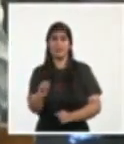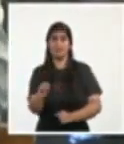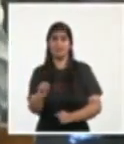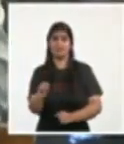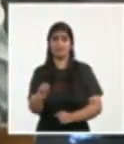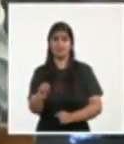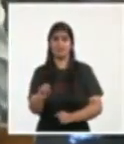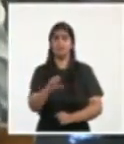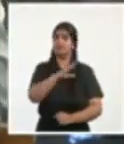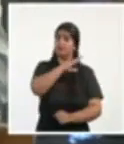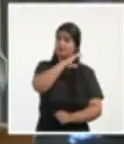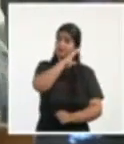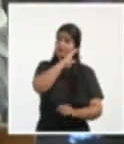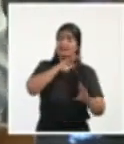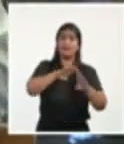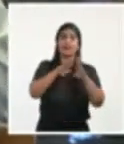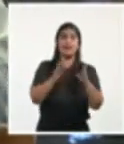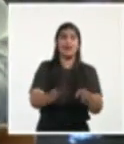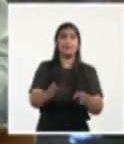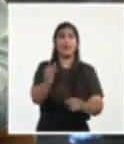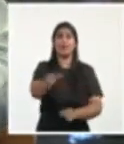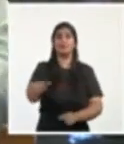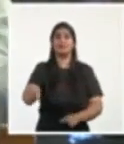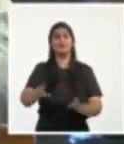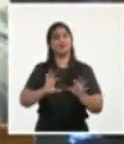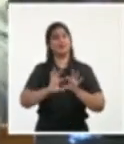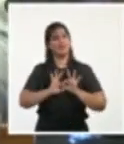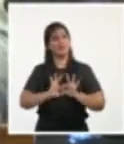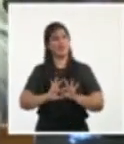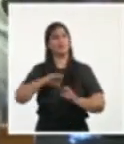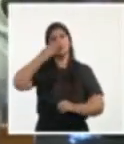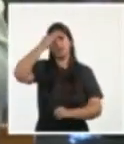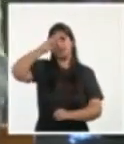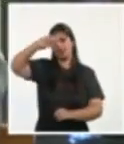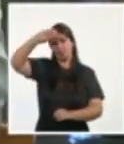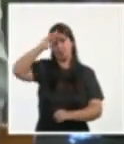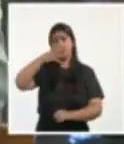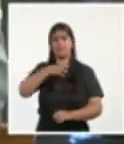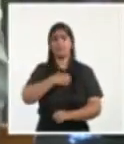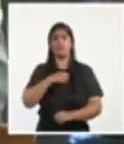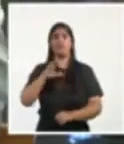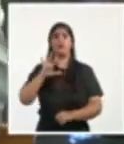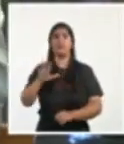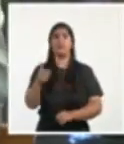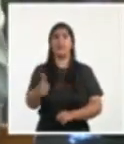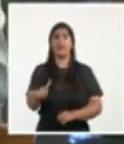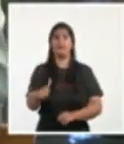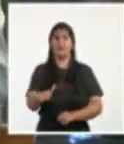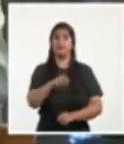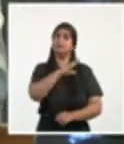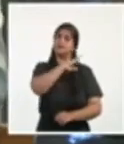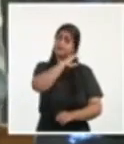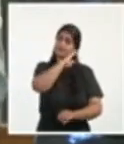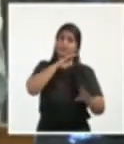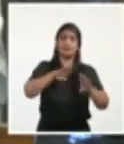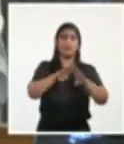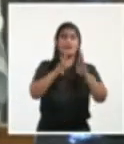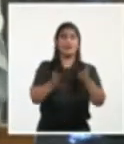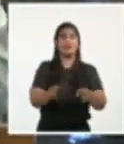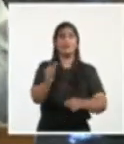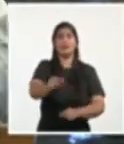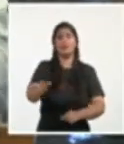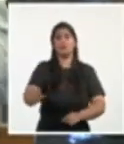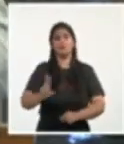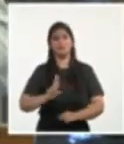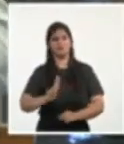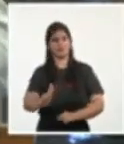en este territorio. En Cuba tenemos 510 camas de terapia intensiva que se ha estado trabajando para que esté disponible